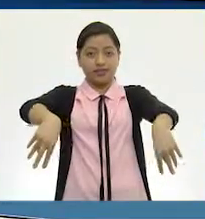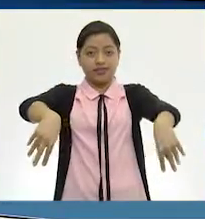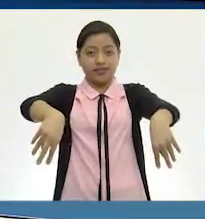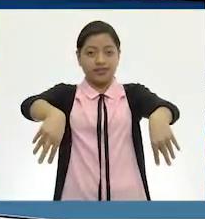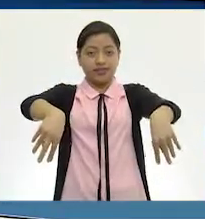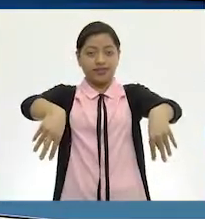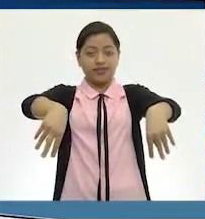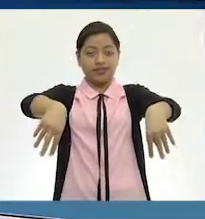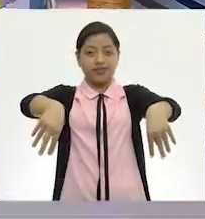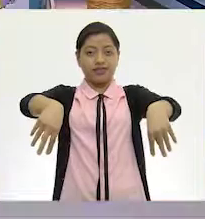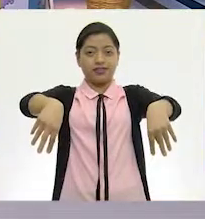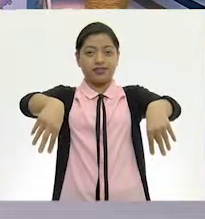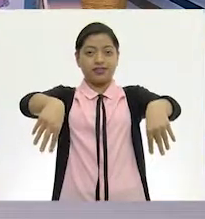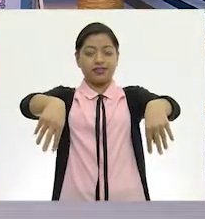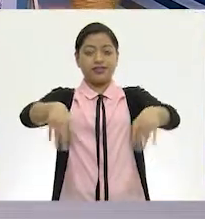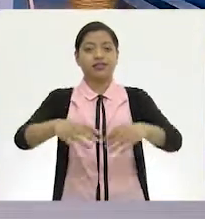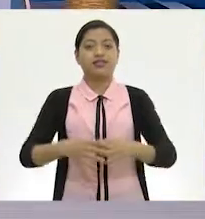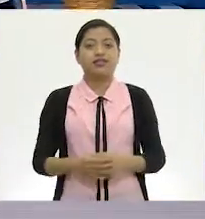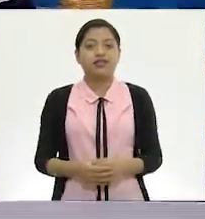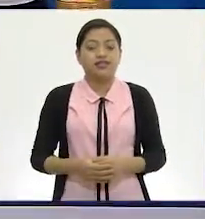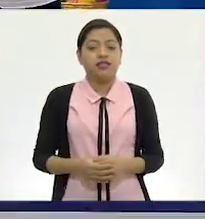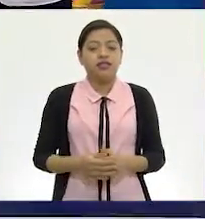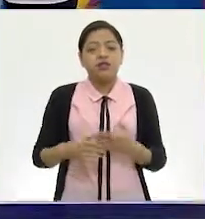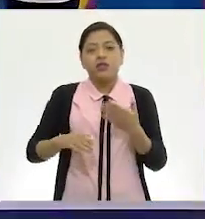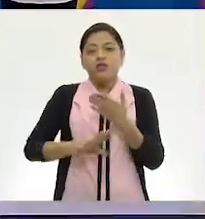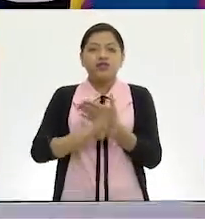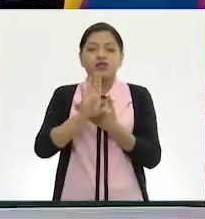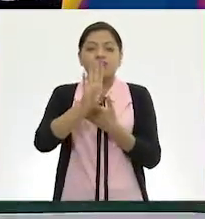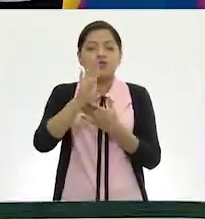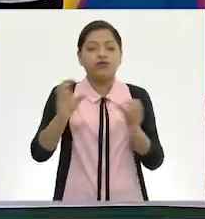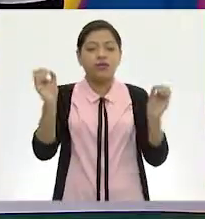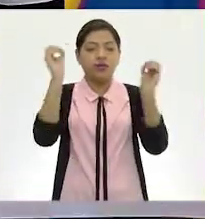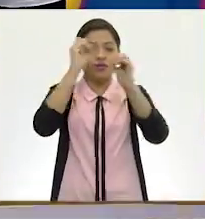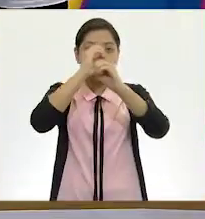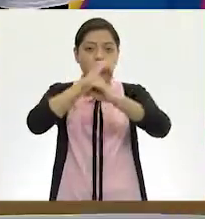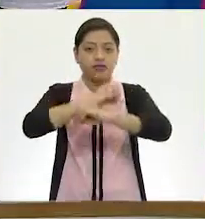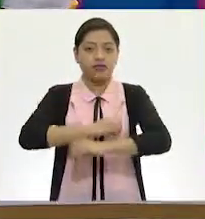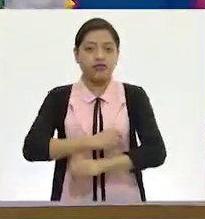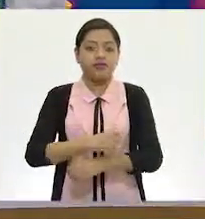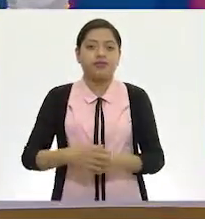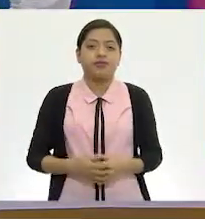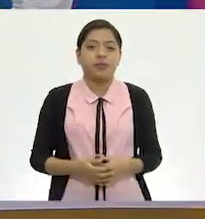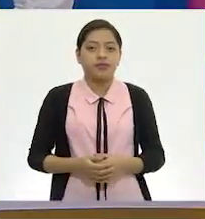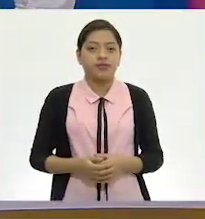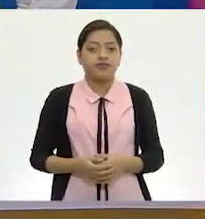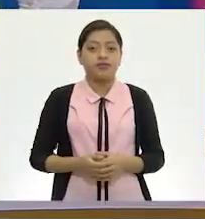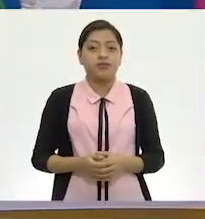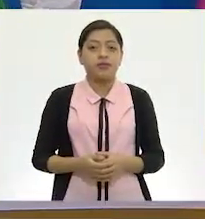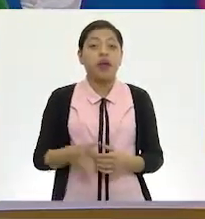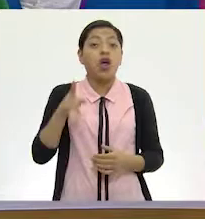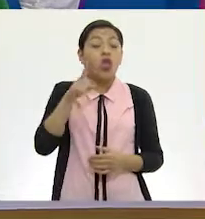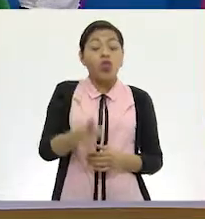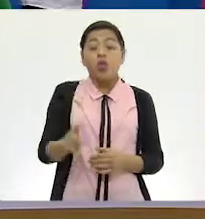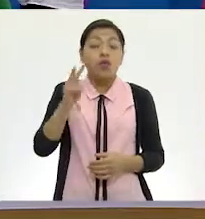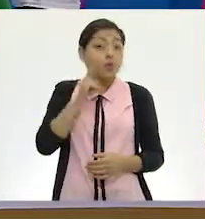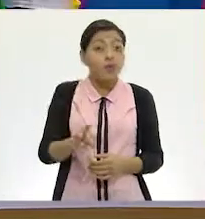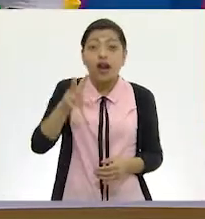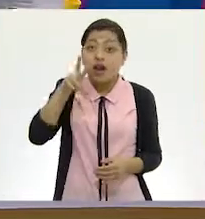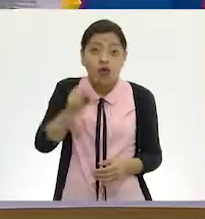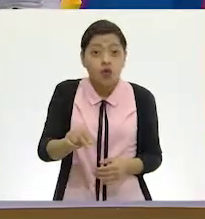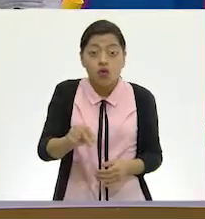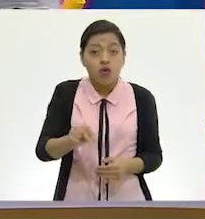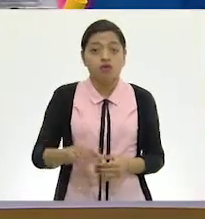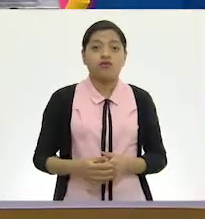Ay, ¿qué será? A ver, muy bien. Muy bien. Ahora no enseñalo. No lo vemos. No se lo vayan a enseñar, No,